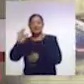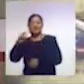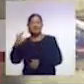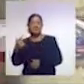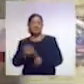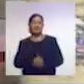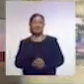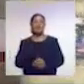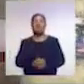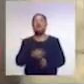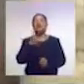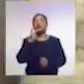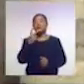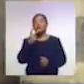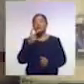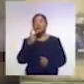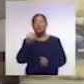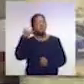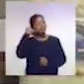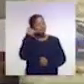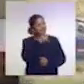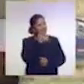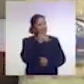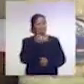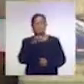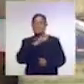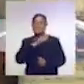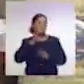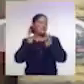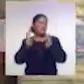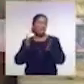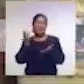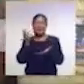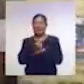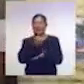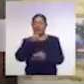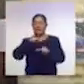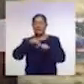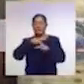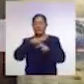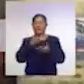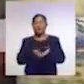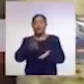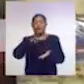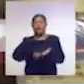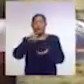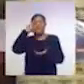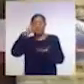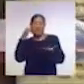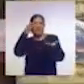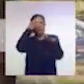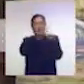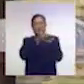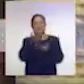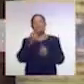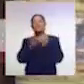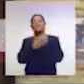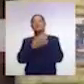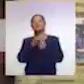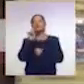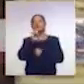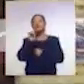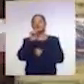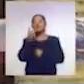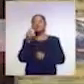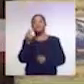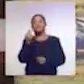466-1547. Las dos primeras llamadas que entren ya tienen su pase doble para asistir a esta corrida el próximo domingo 25